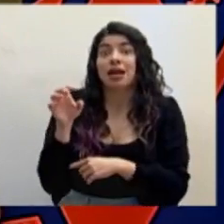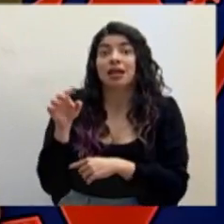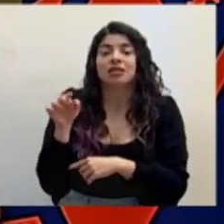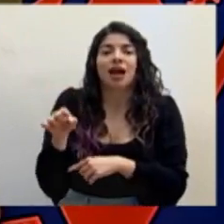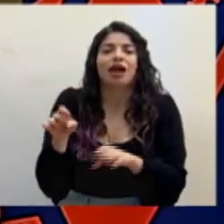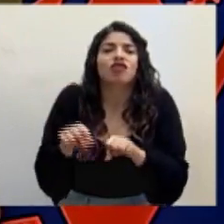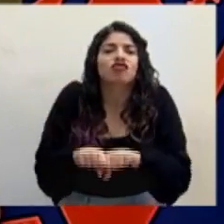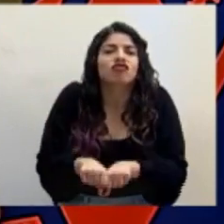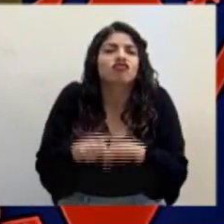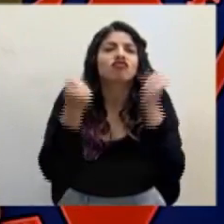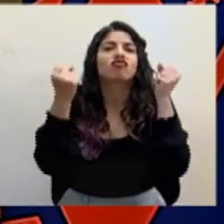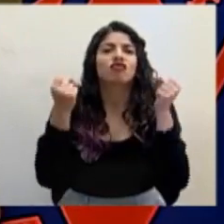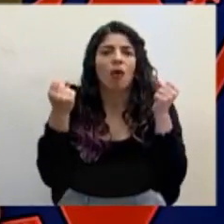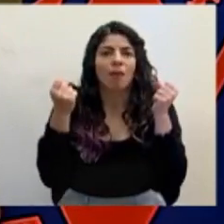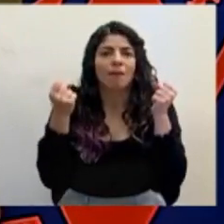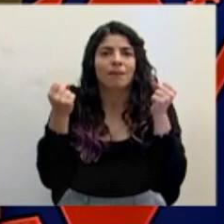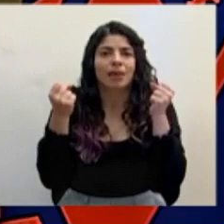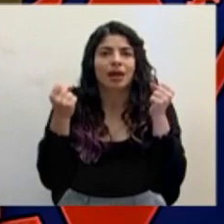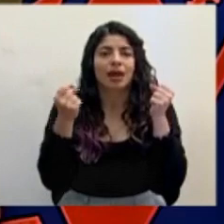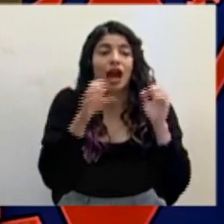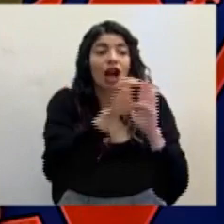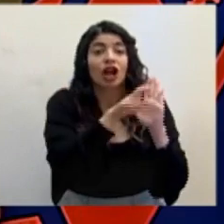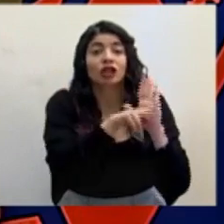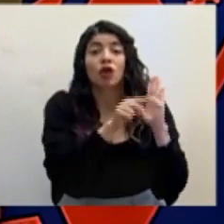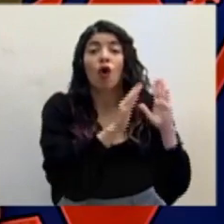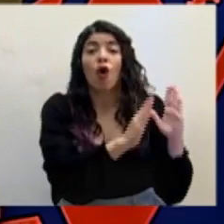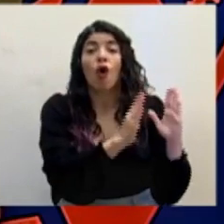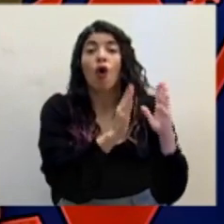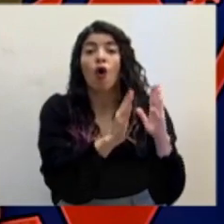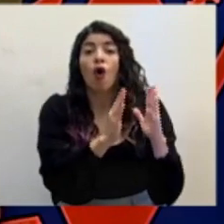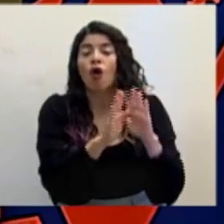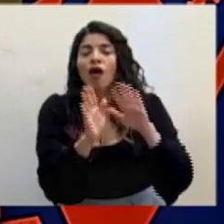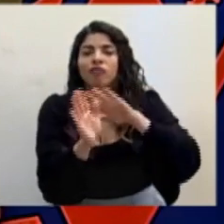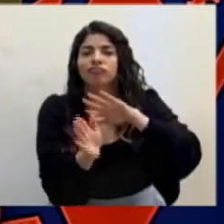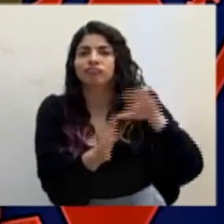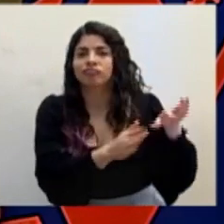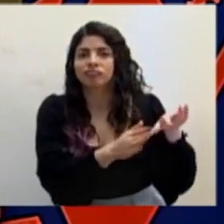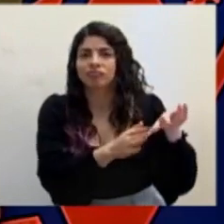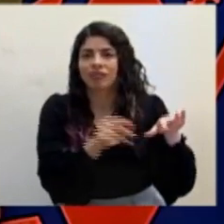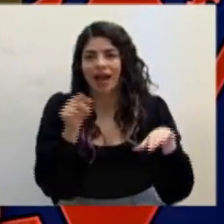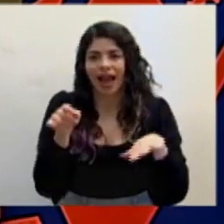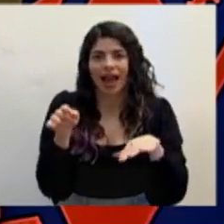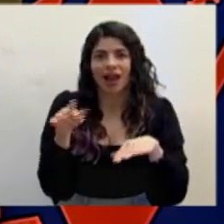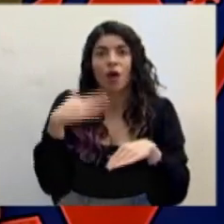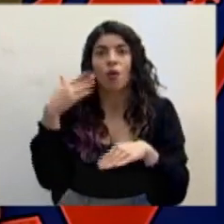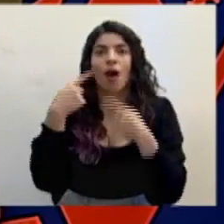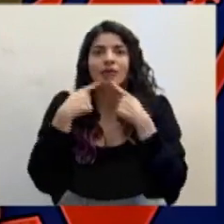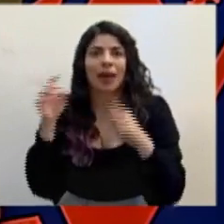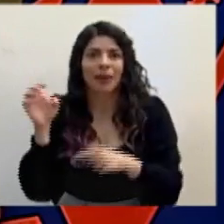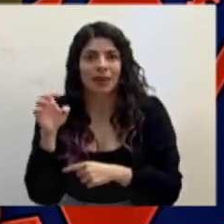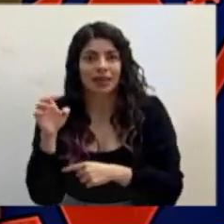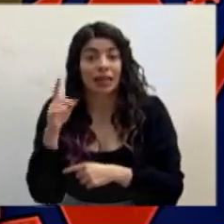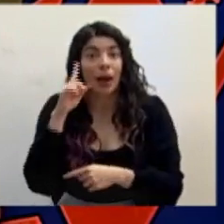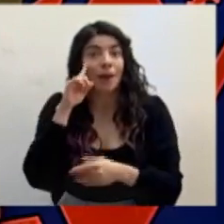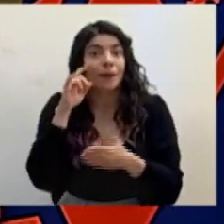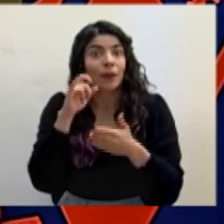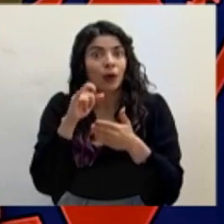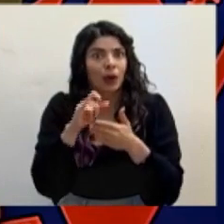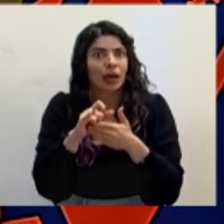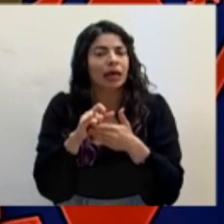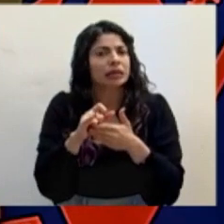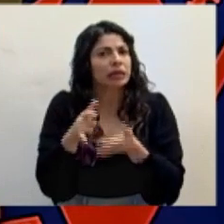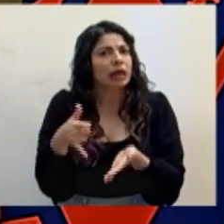rompe literalmente el orden constitucional. Y entonces de ahí la gravedad